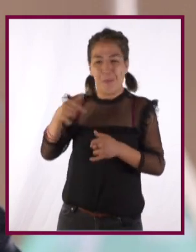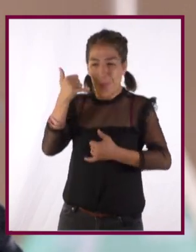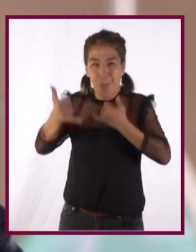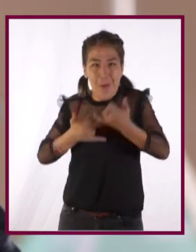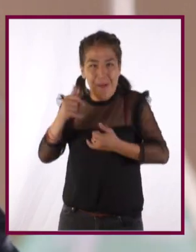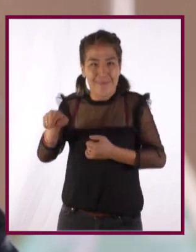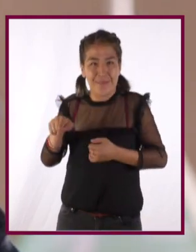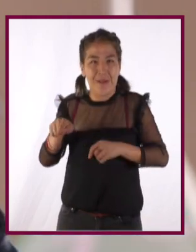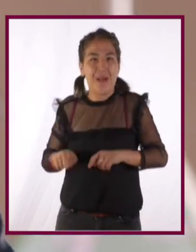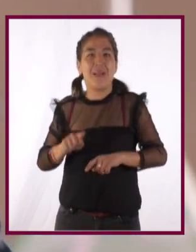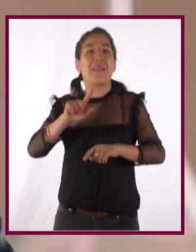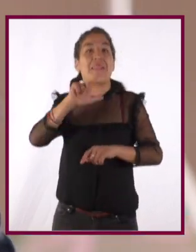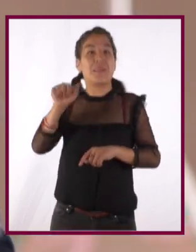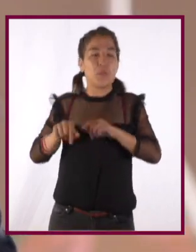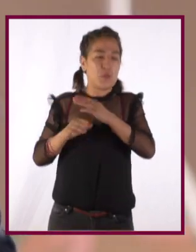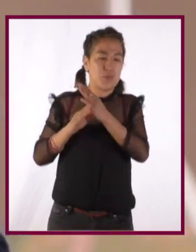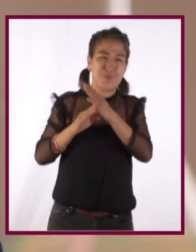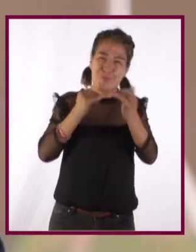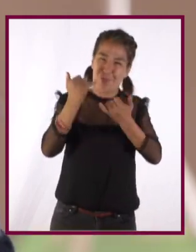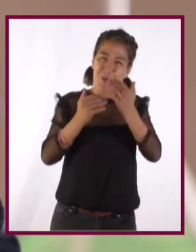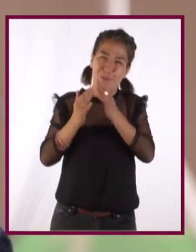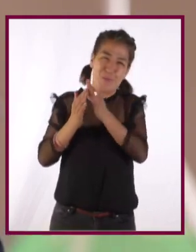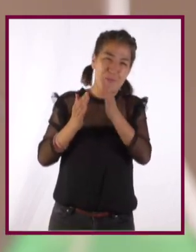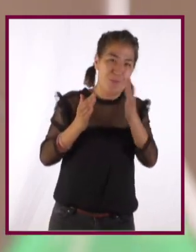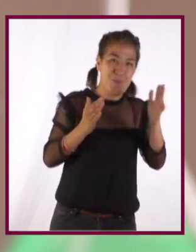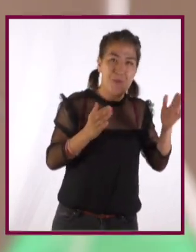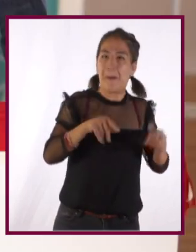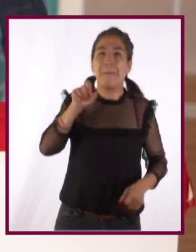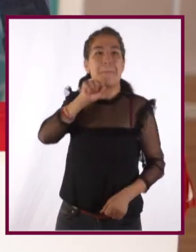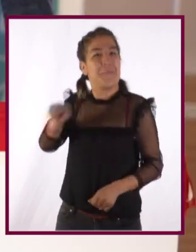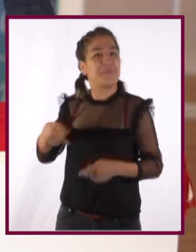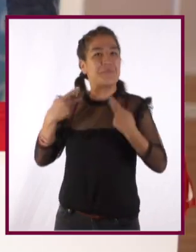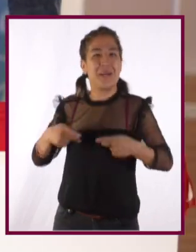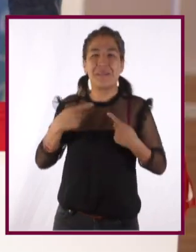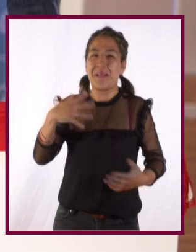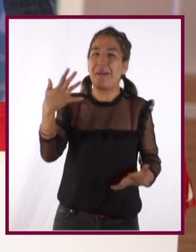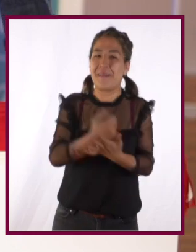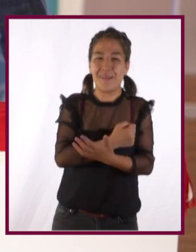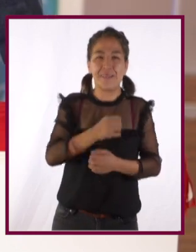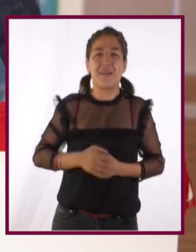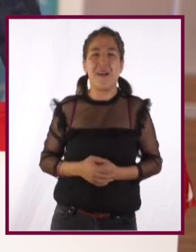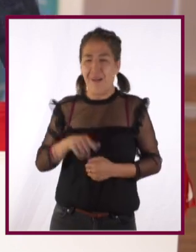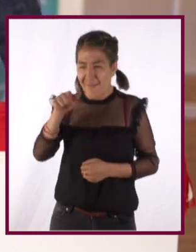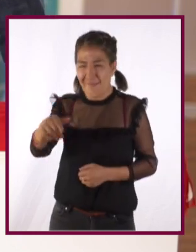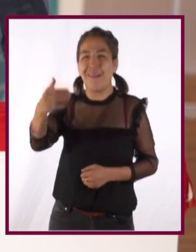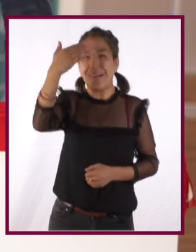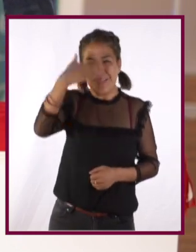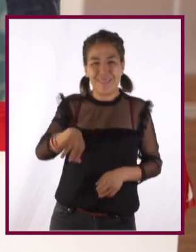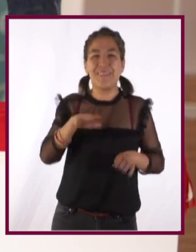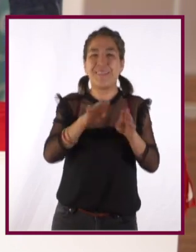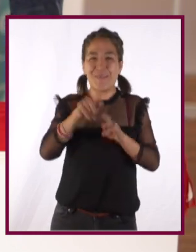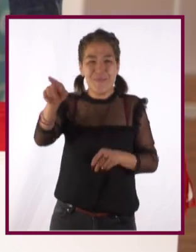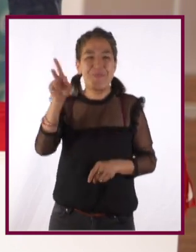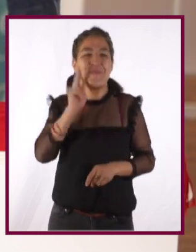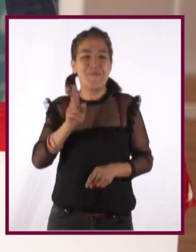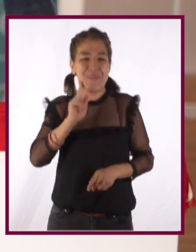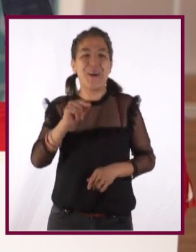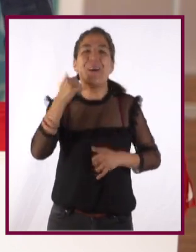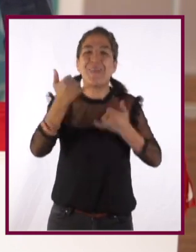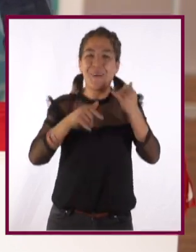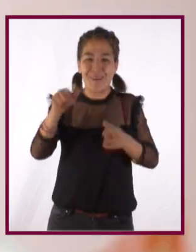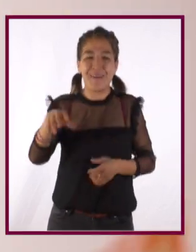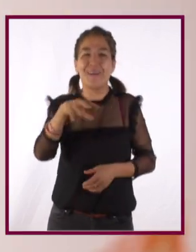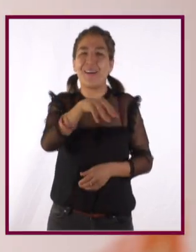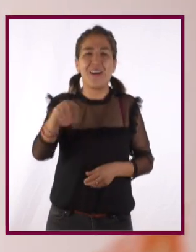establece toda esta situación ganadora para el jugador que hace el primer movimiento. Con que todo este tiempo lo supiste, ¿eh? Por eso aceptaste hacer la